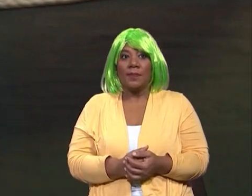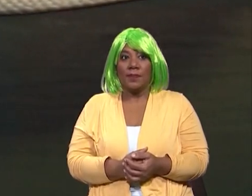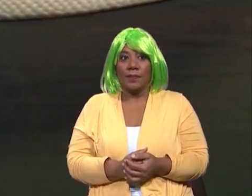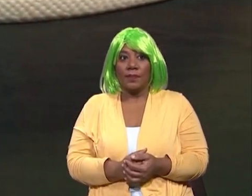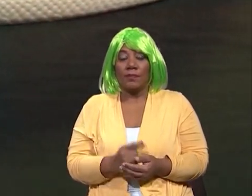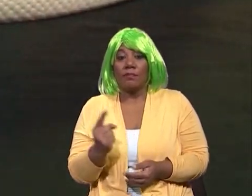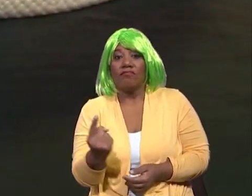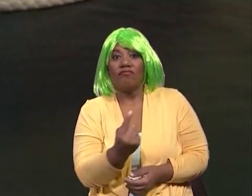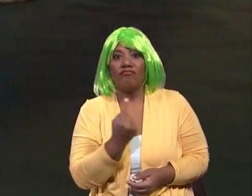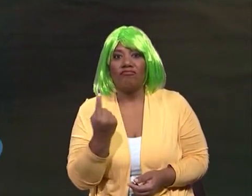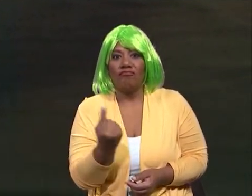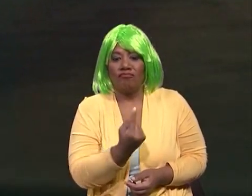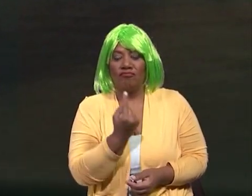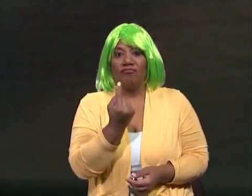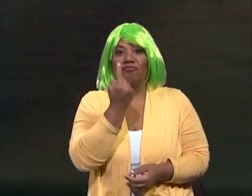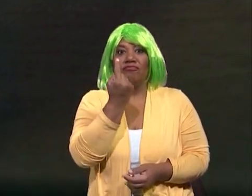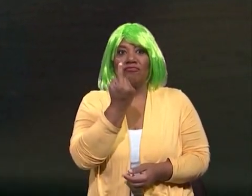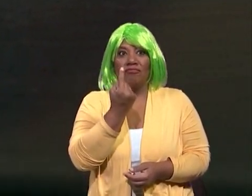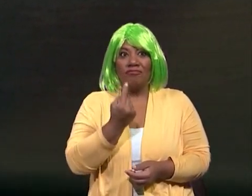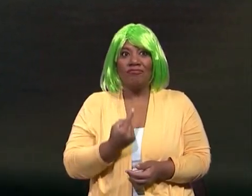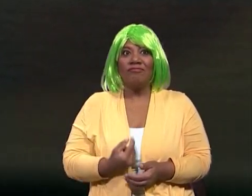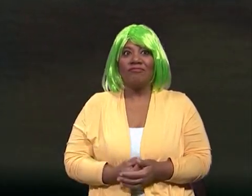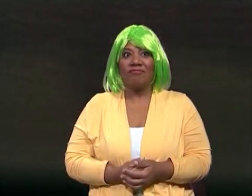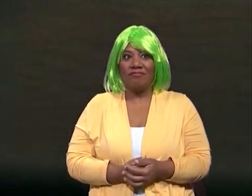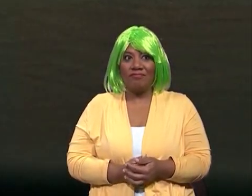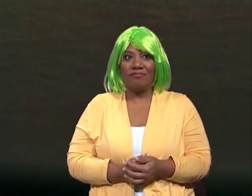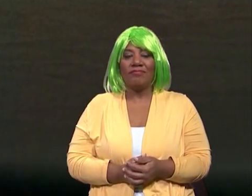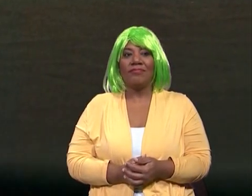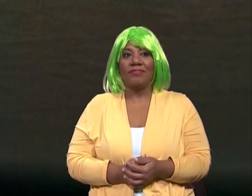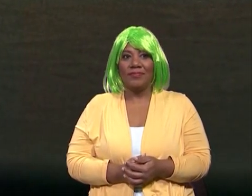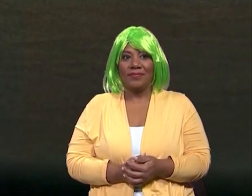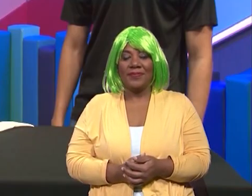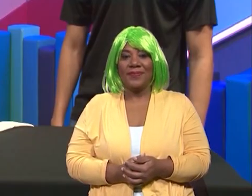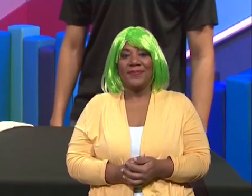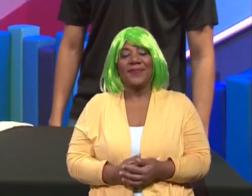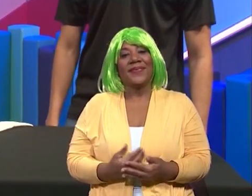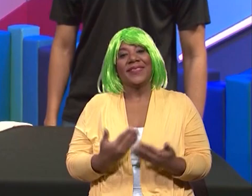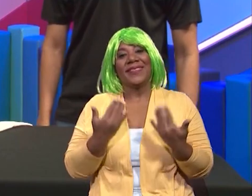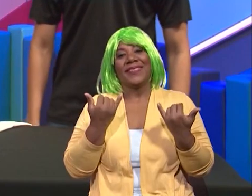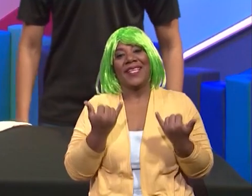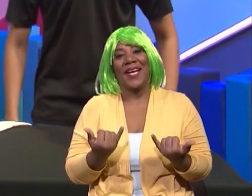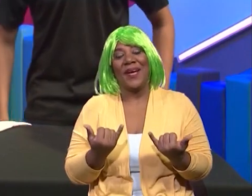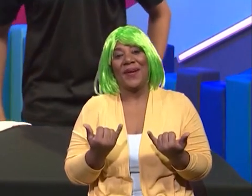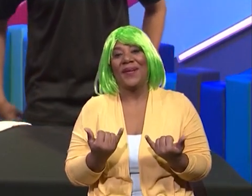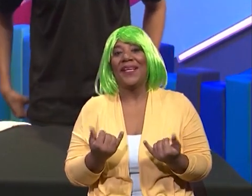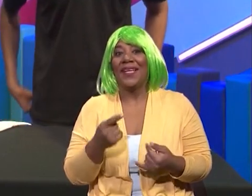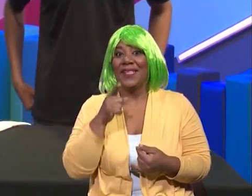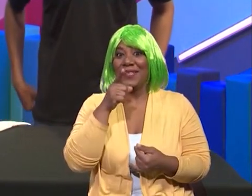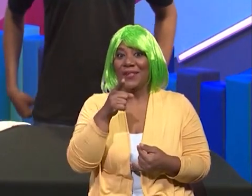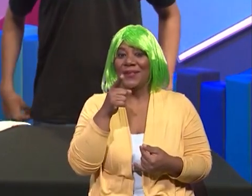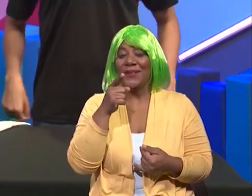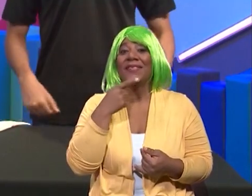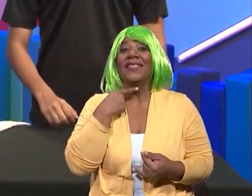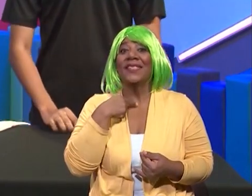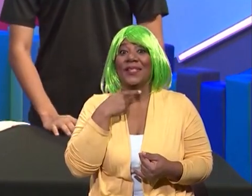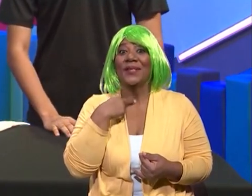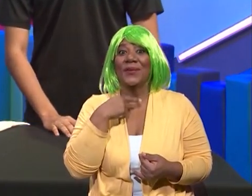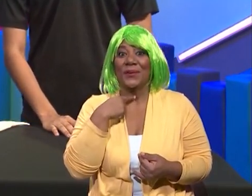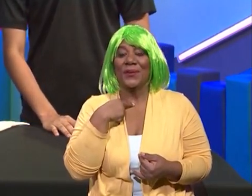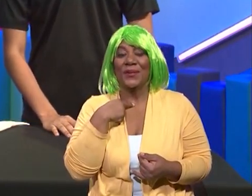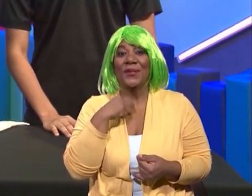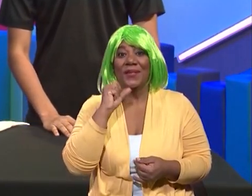Pero ella se va y se va enroscando y se hace como una bolita. Bueno, amigos y amiguitos, espero que haya sido para